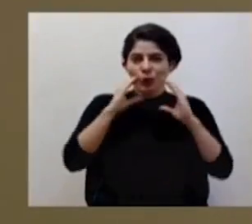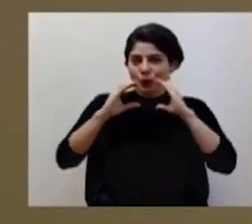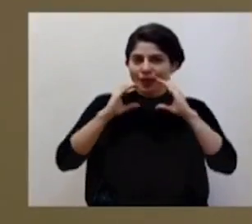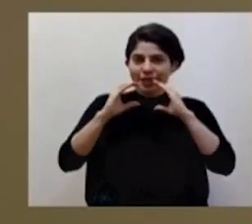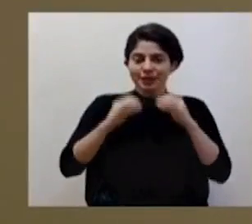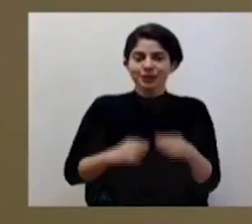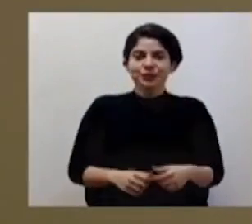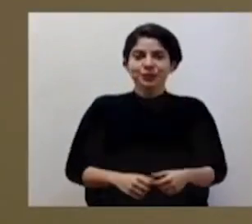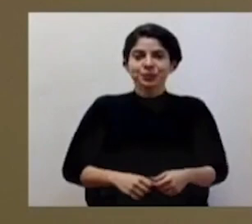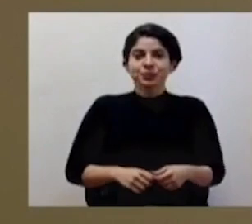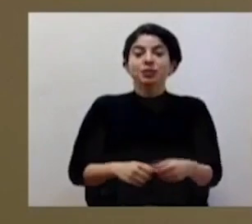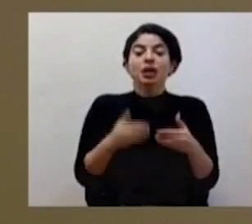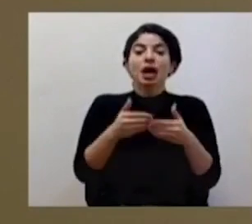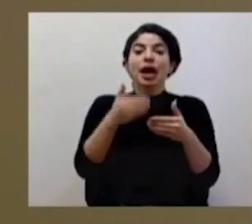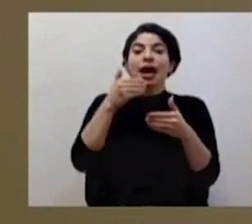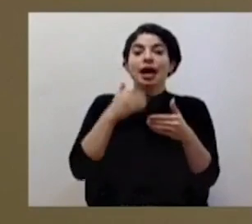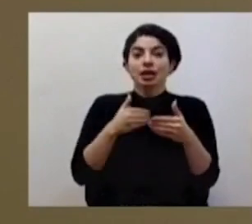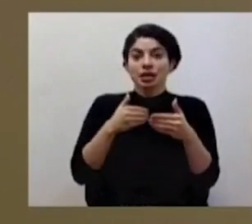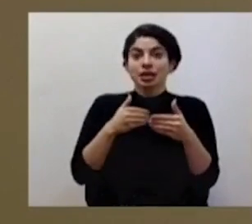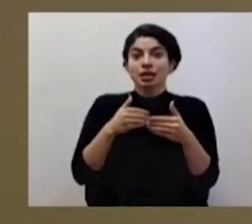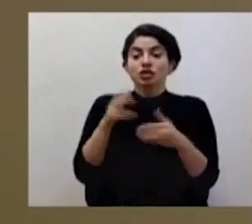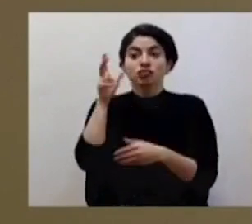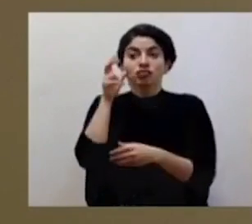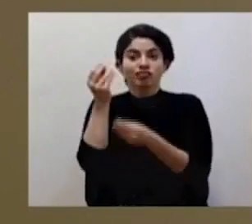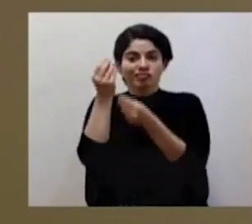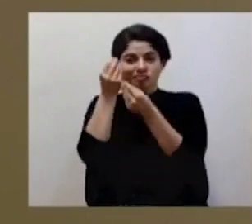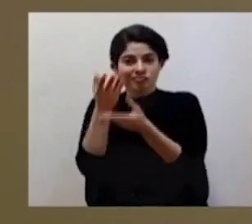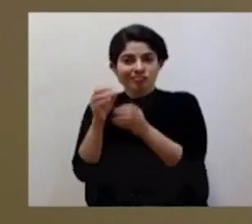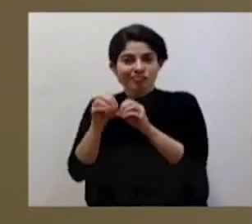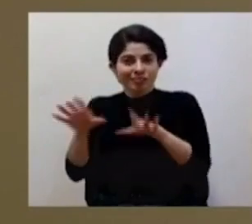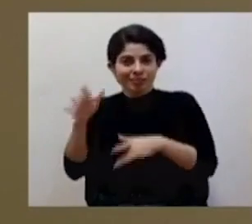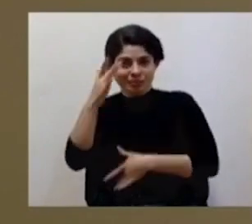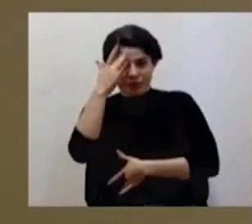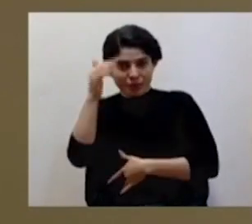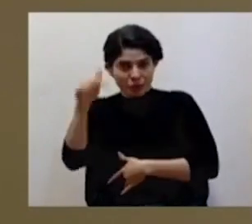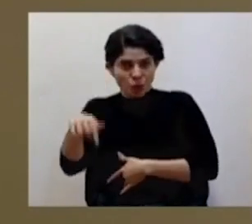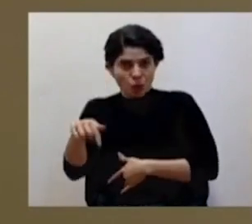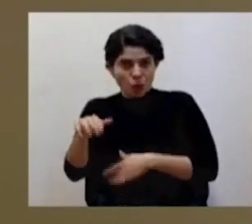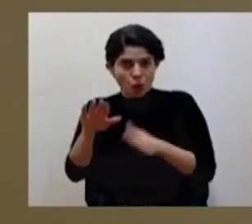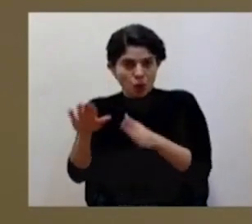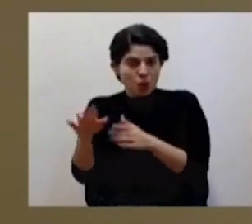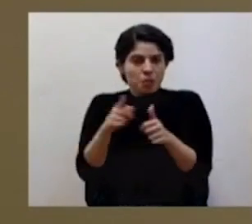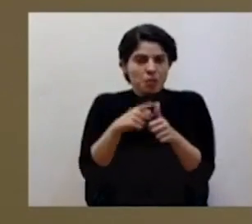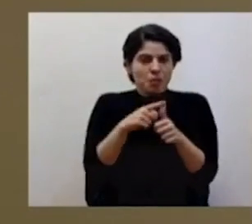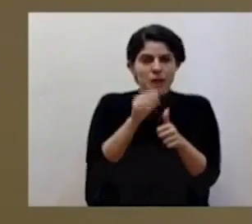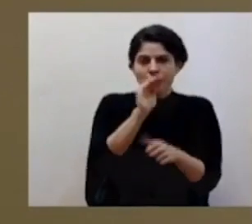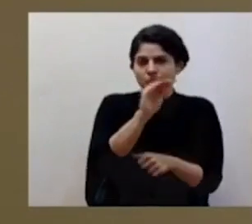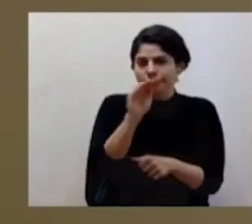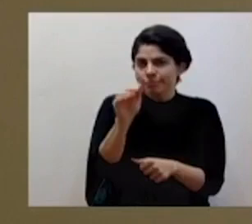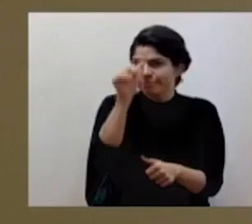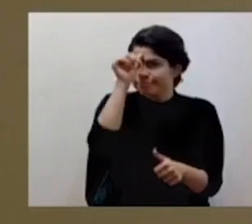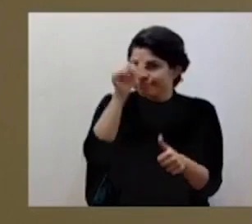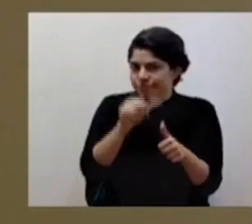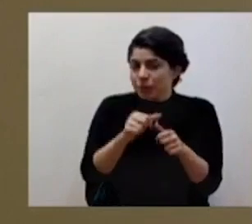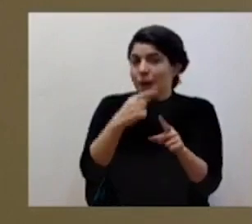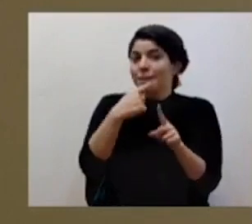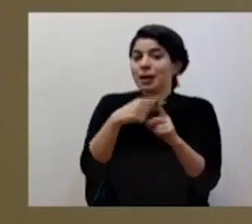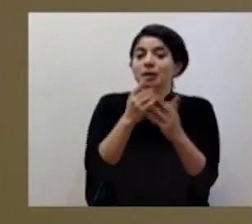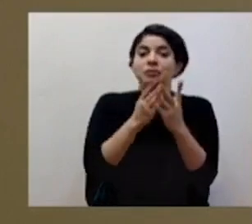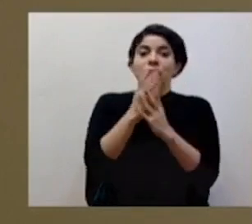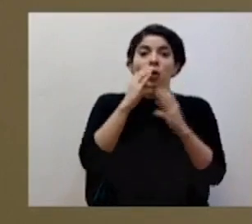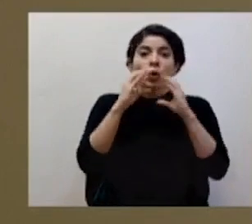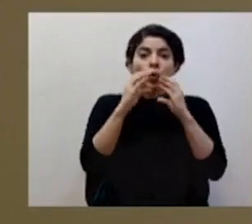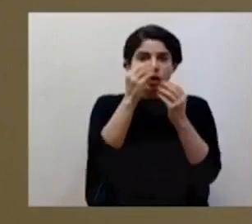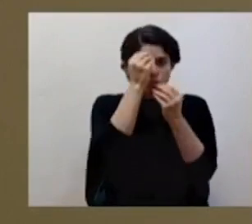comunicación. Antes de pasar a escuchar el reporte epidemiológico para el día de hoy, les recordamos a la población y a los medios de